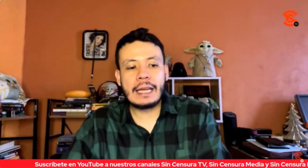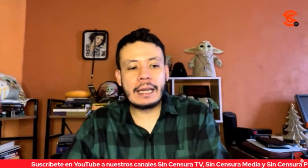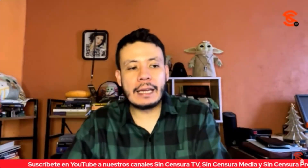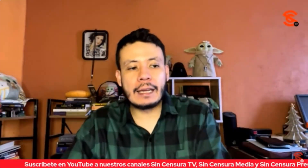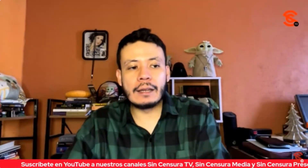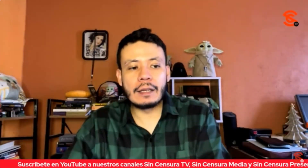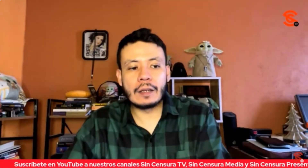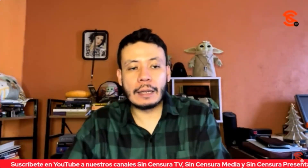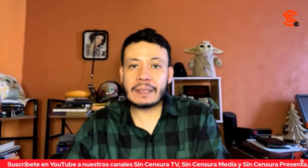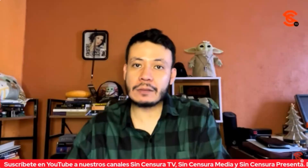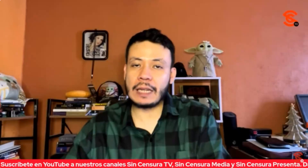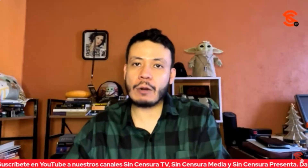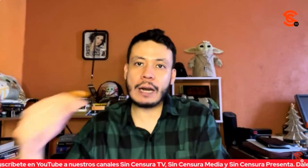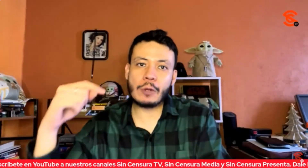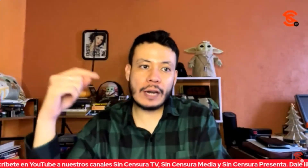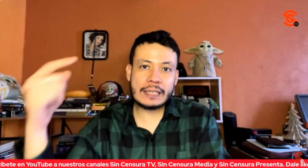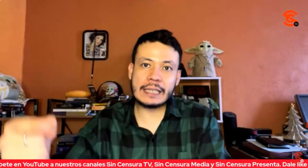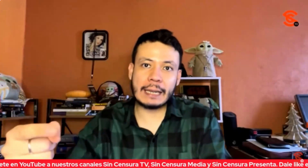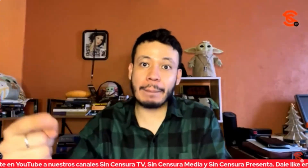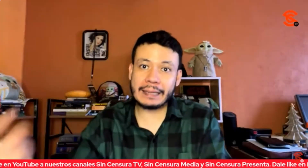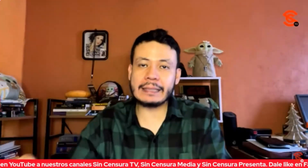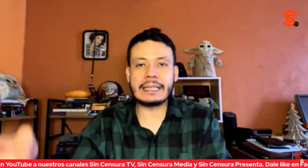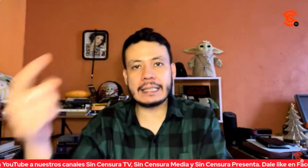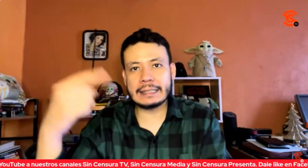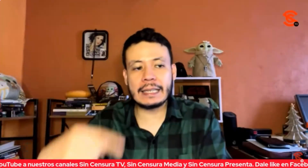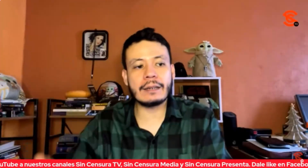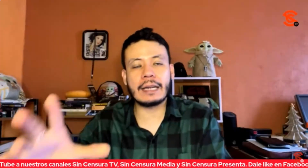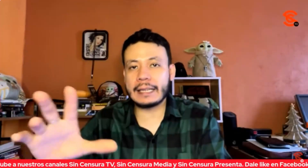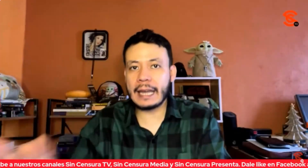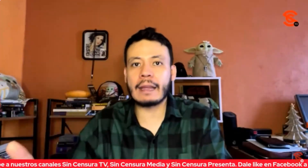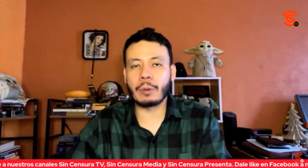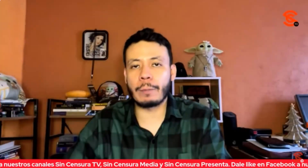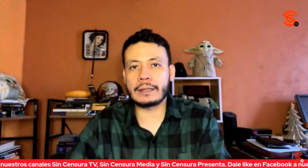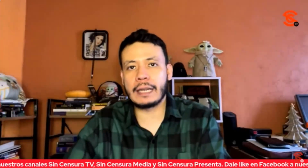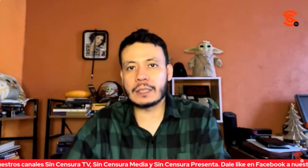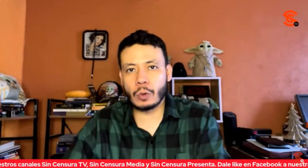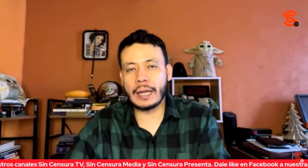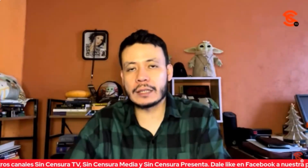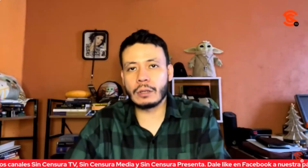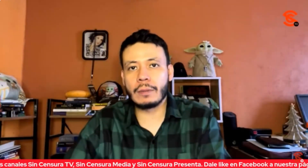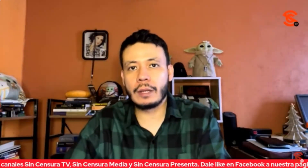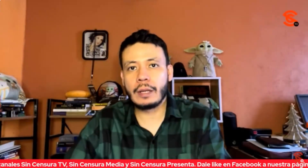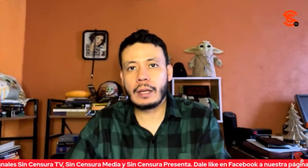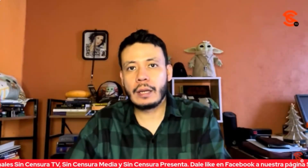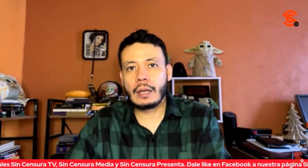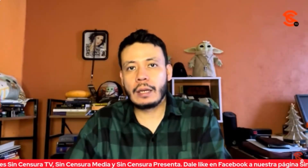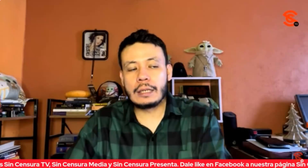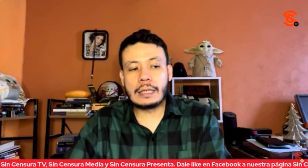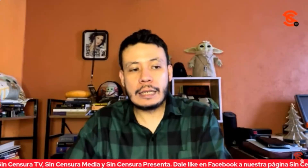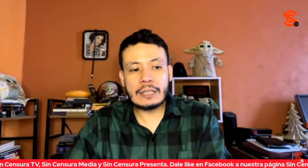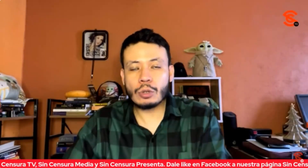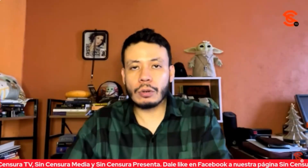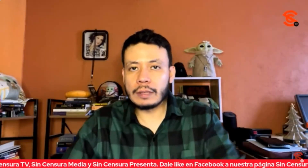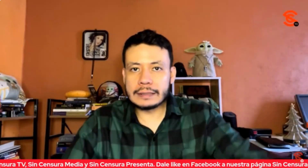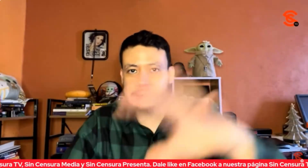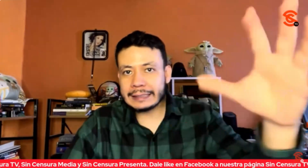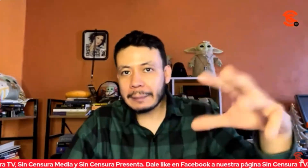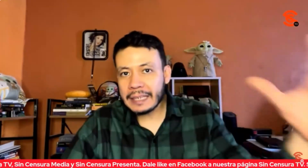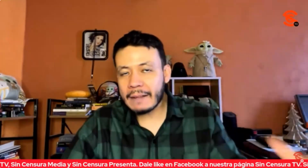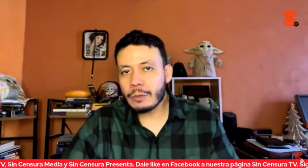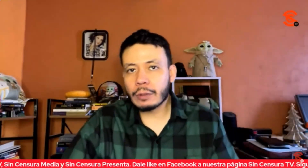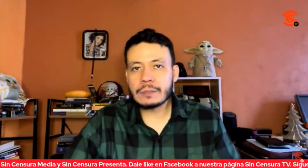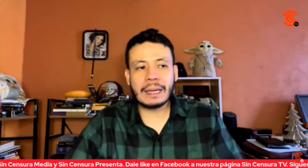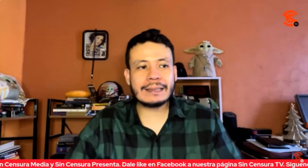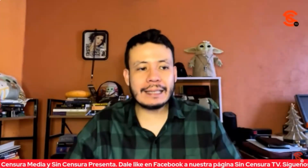violencia, que además era una violencia que aparte tenía que ser callada por parte de las mujeres, ¿no? Y eso se